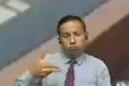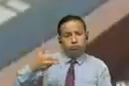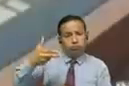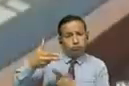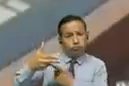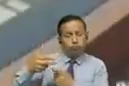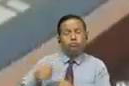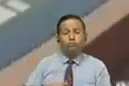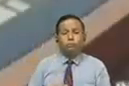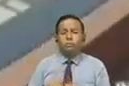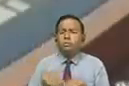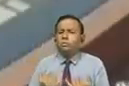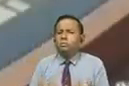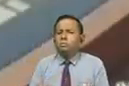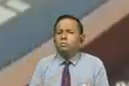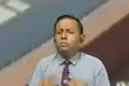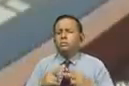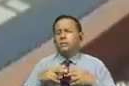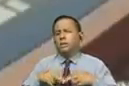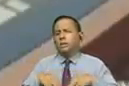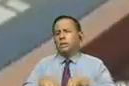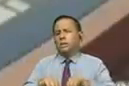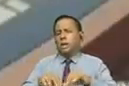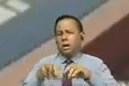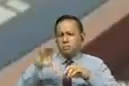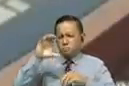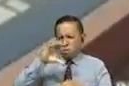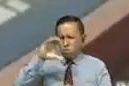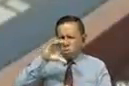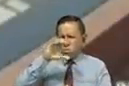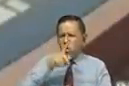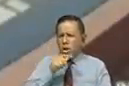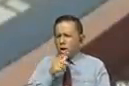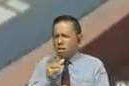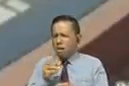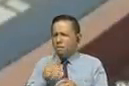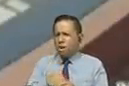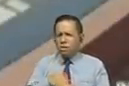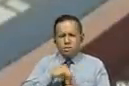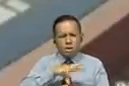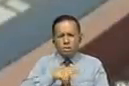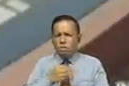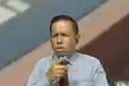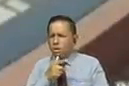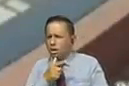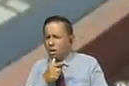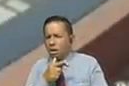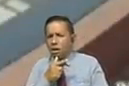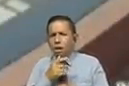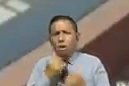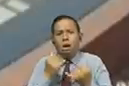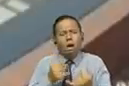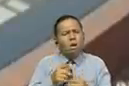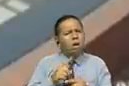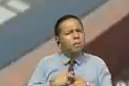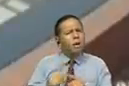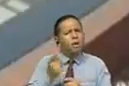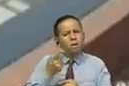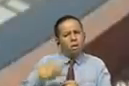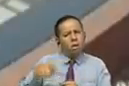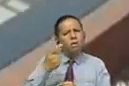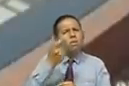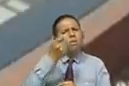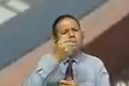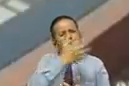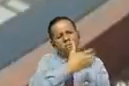Por el momento se continúa en la búsqueda de los participantes del robo, mientras que aún no se determina la cantidad de